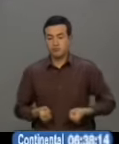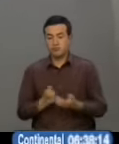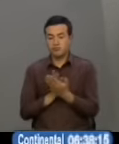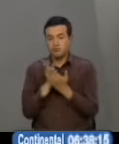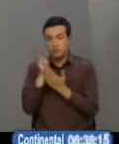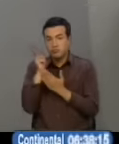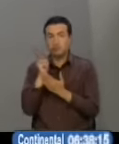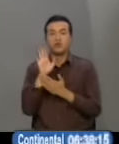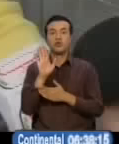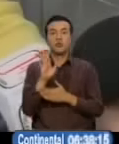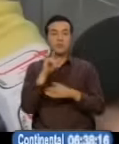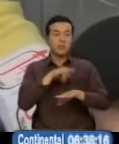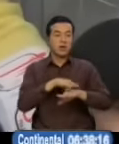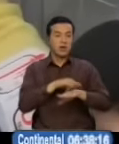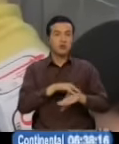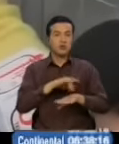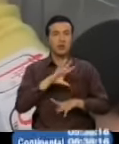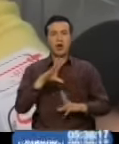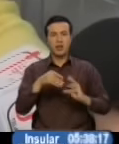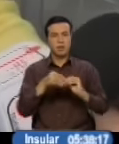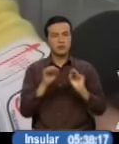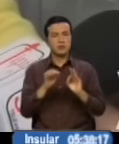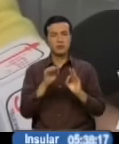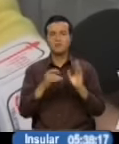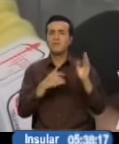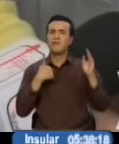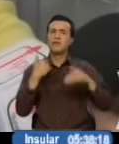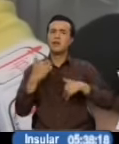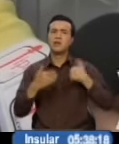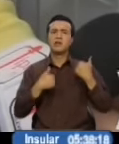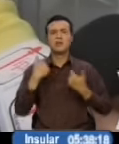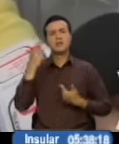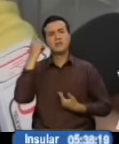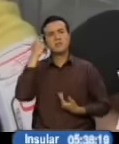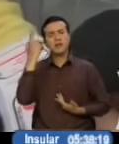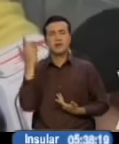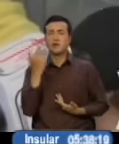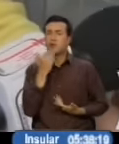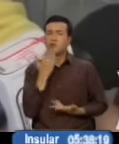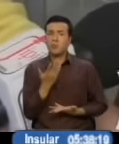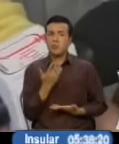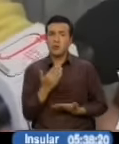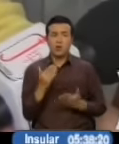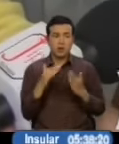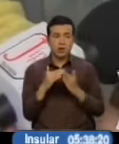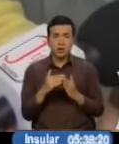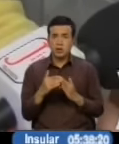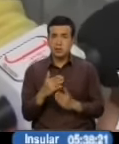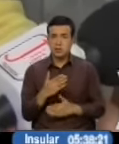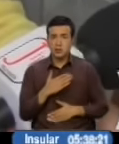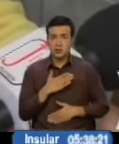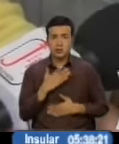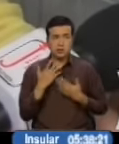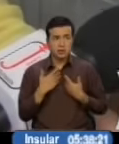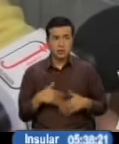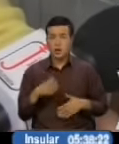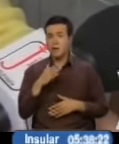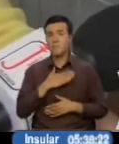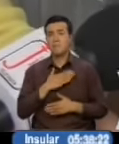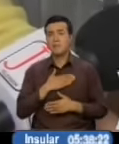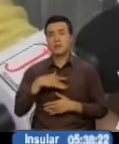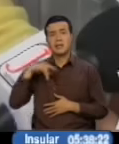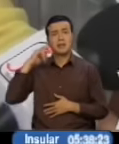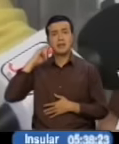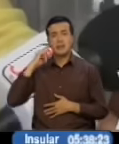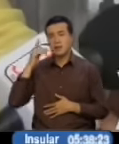adecuado para su hija. Estoy muy feliz porque en ningún momento pensaba que iba a tener esta casita para acabar de criar a mi niña,